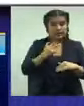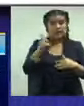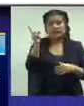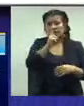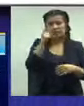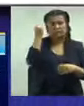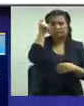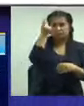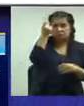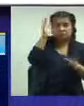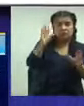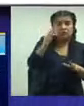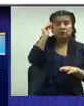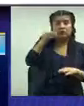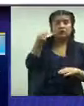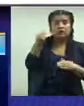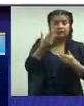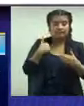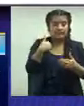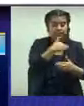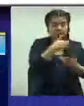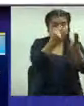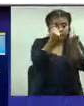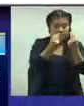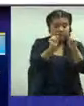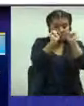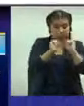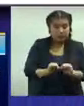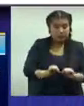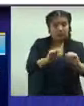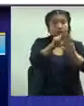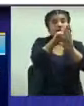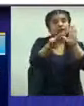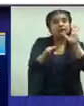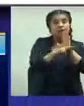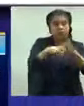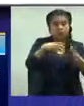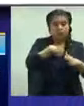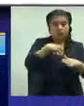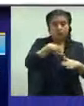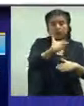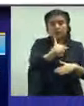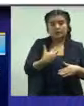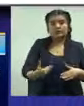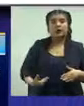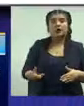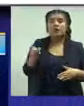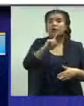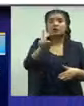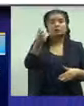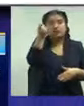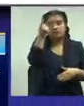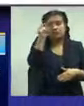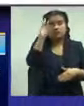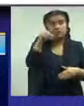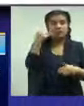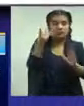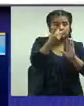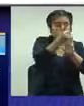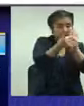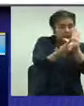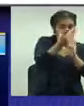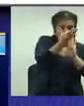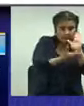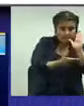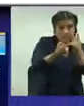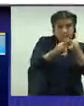porque el Ministerio de Finanzas puede hacerlo con acuerdo ministerial o acuerdo gubernativo, entonces no vemos por qué tienen que poner un decreto, pero de alguna